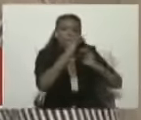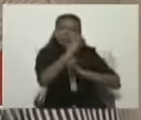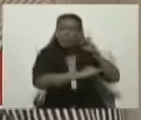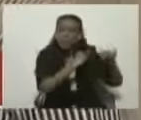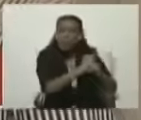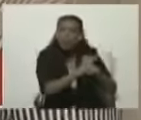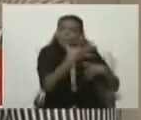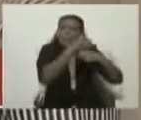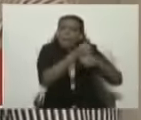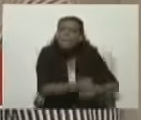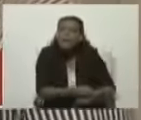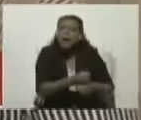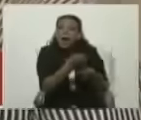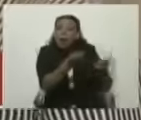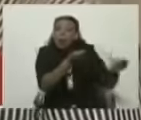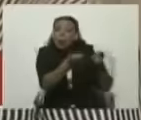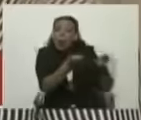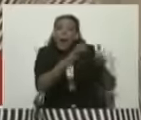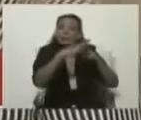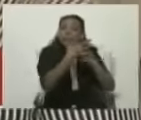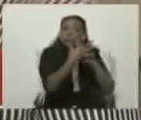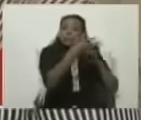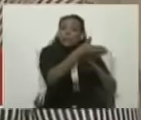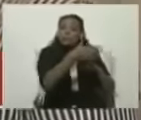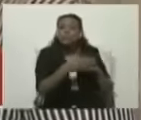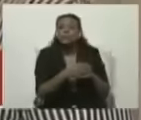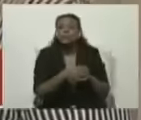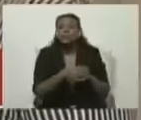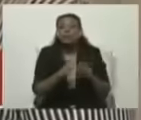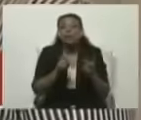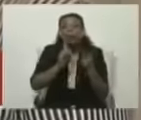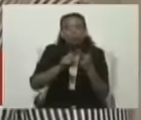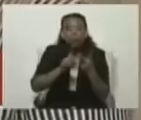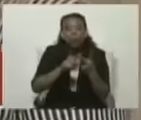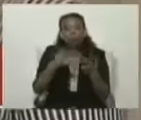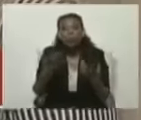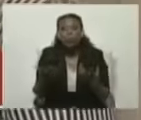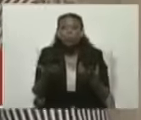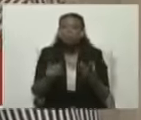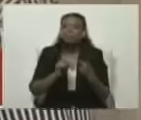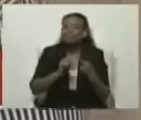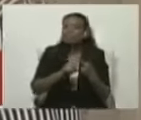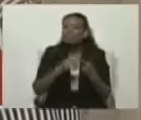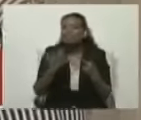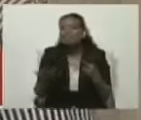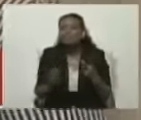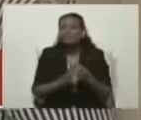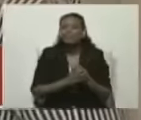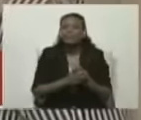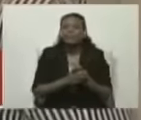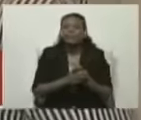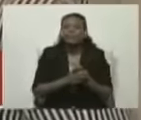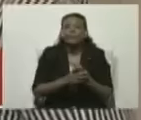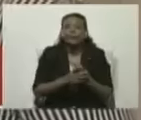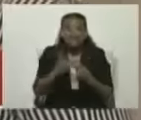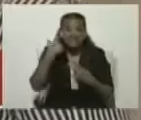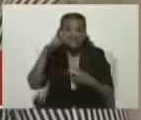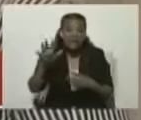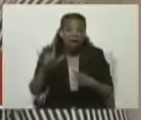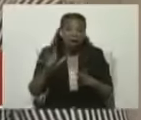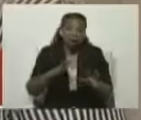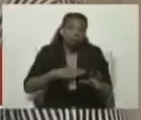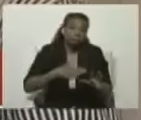¿Cómo esperan manejar ese tema? Y en segundo lugar, si este lo ha